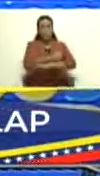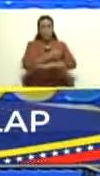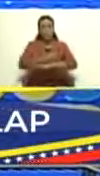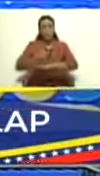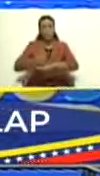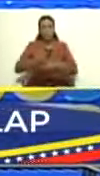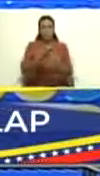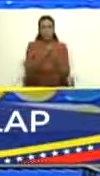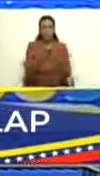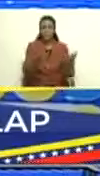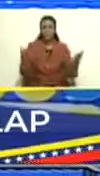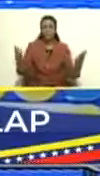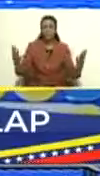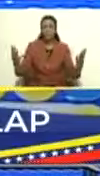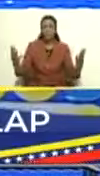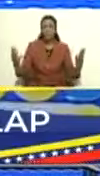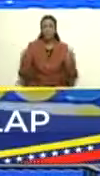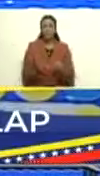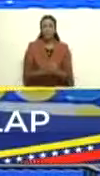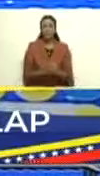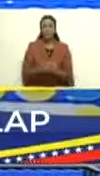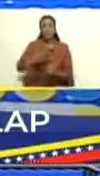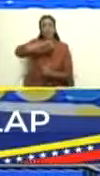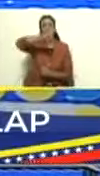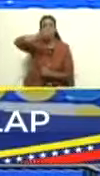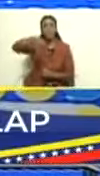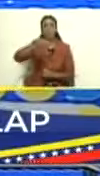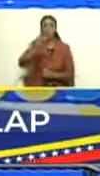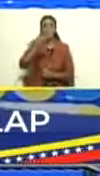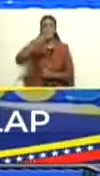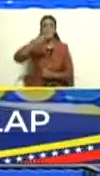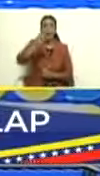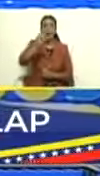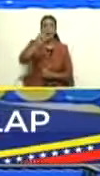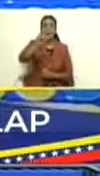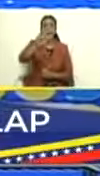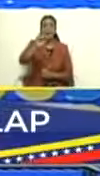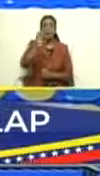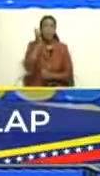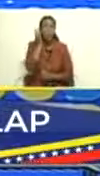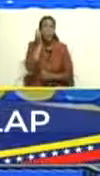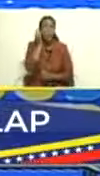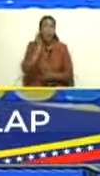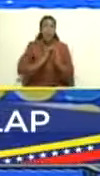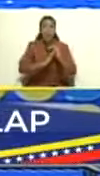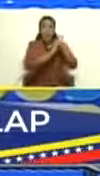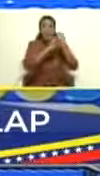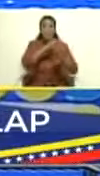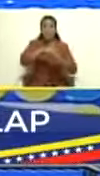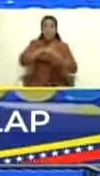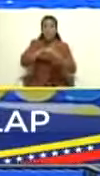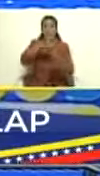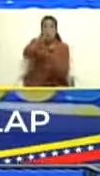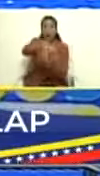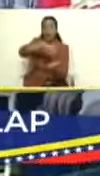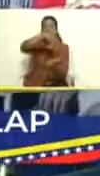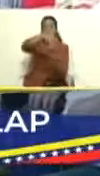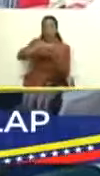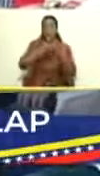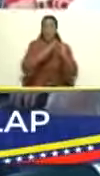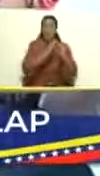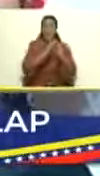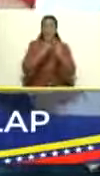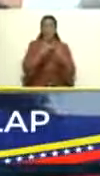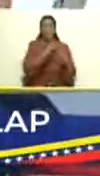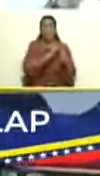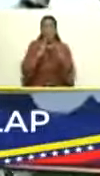presentes a Joana Carrillo, esta joven lideresa, ministra de Agricultura Urbana,